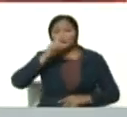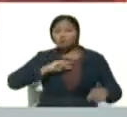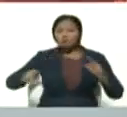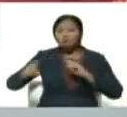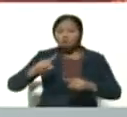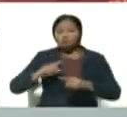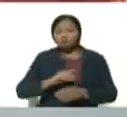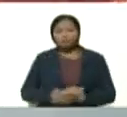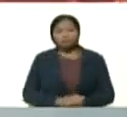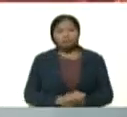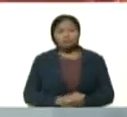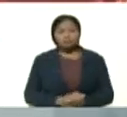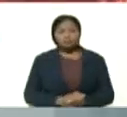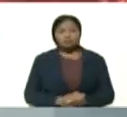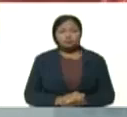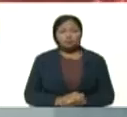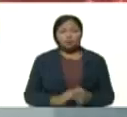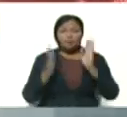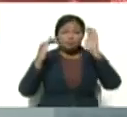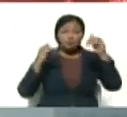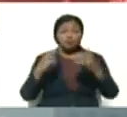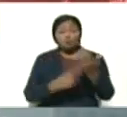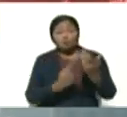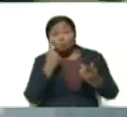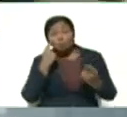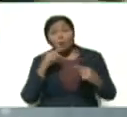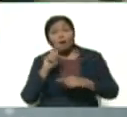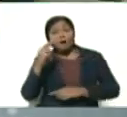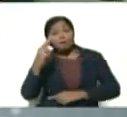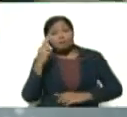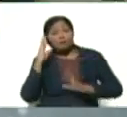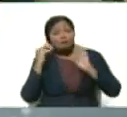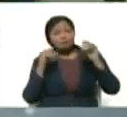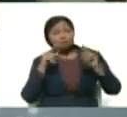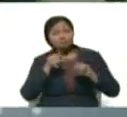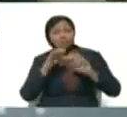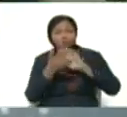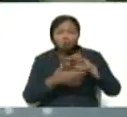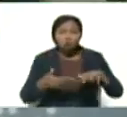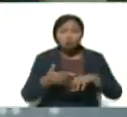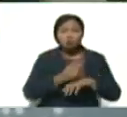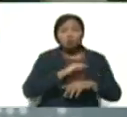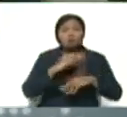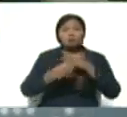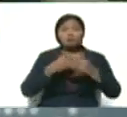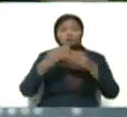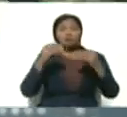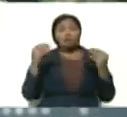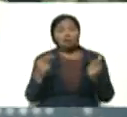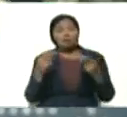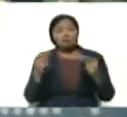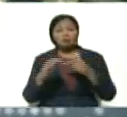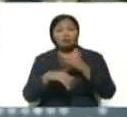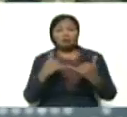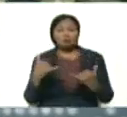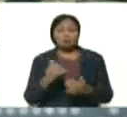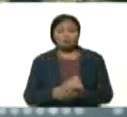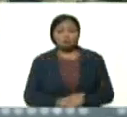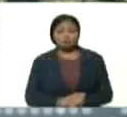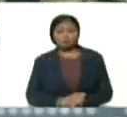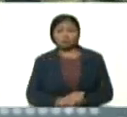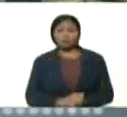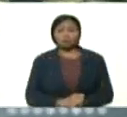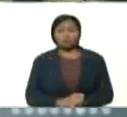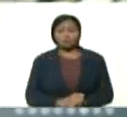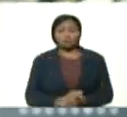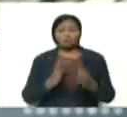Moro, para atender a nuestro hermano pueblo de Haití ante esta contingencia. Hemos realizado todas las acciones de la